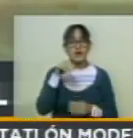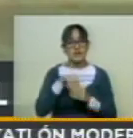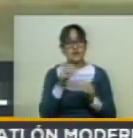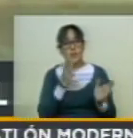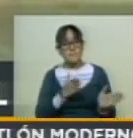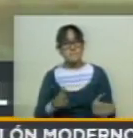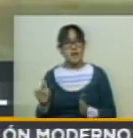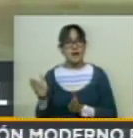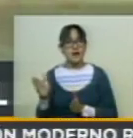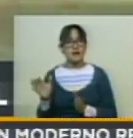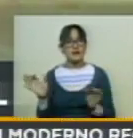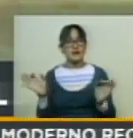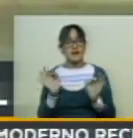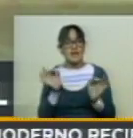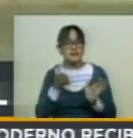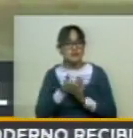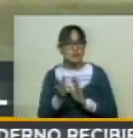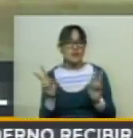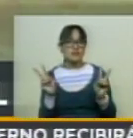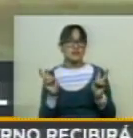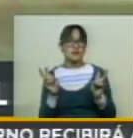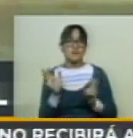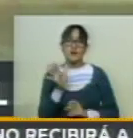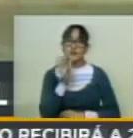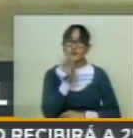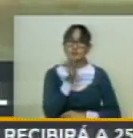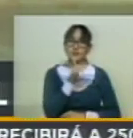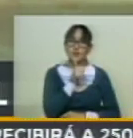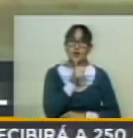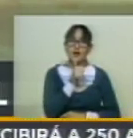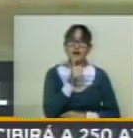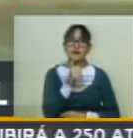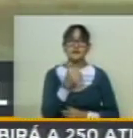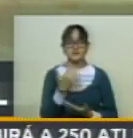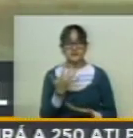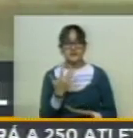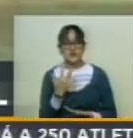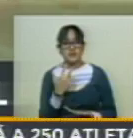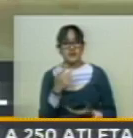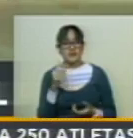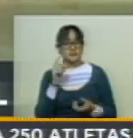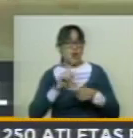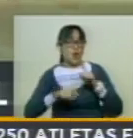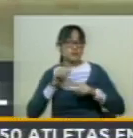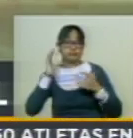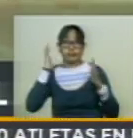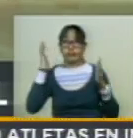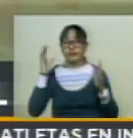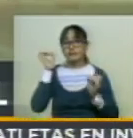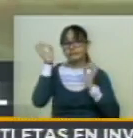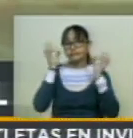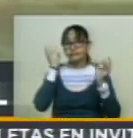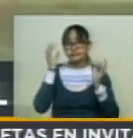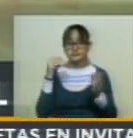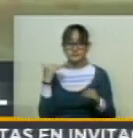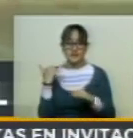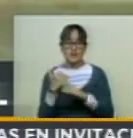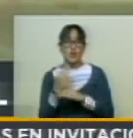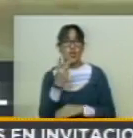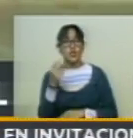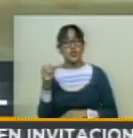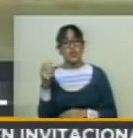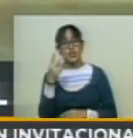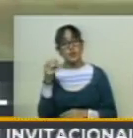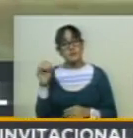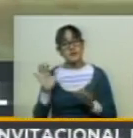planes nada que ver, no tiene, yo sé que esa es una bola, otra de las cosas locas que empiezan a sacar, como lo hicieron en el